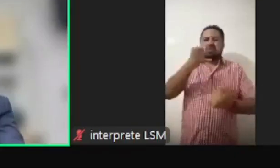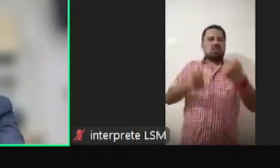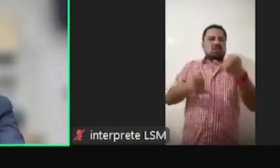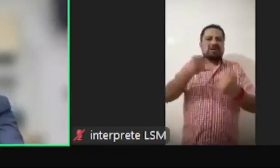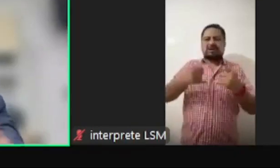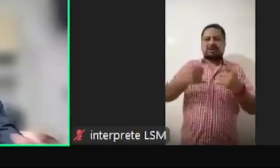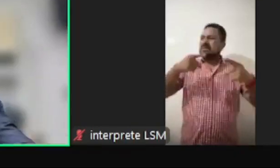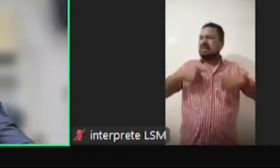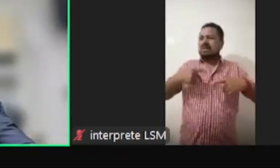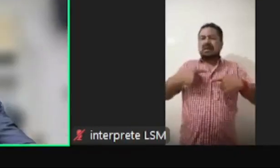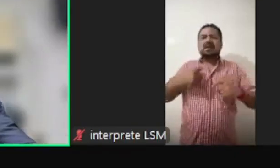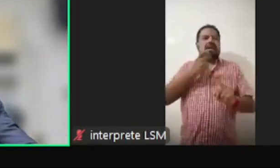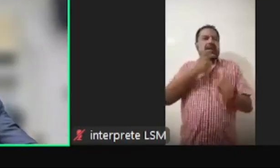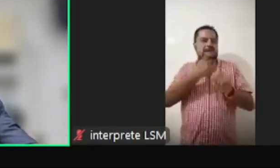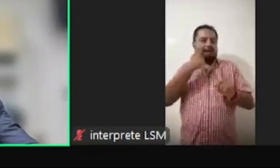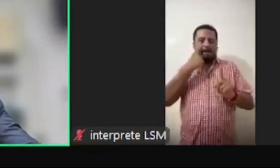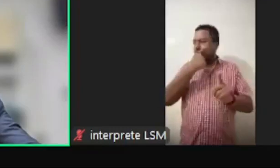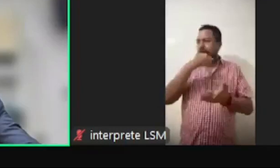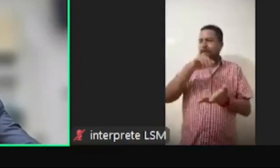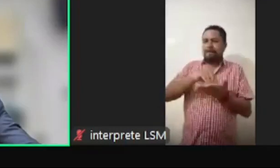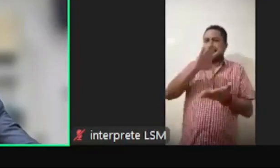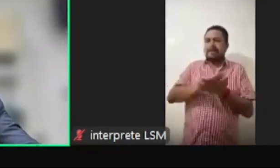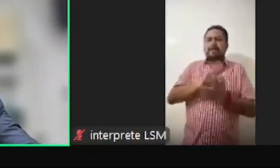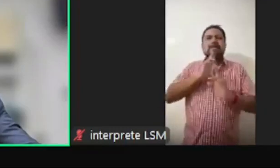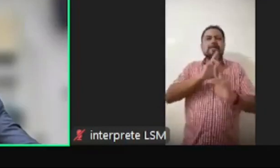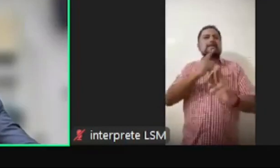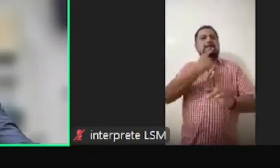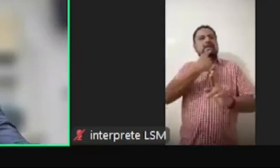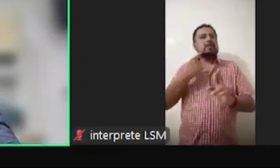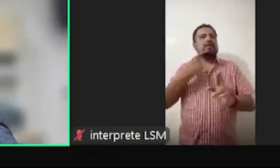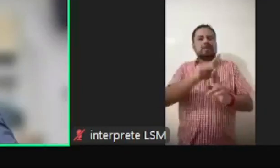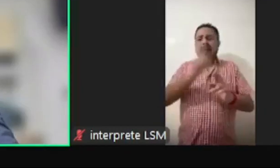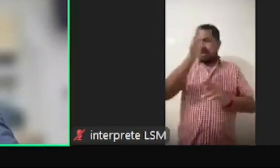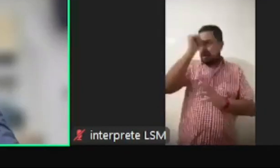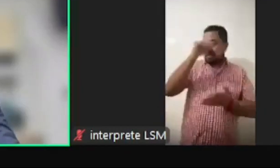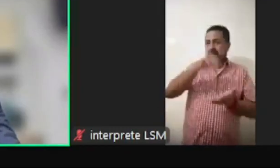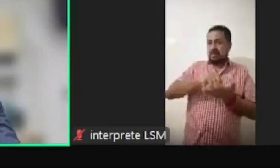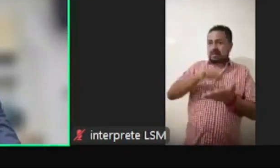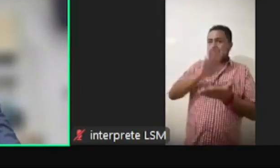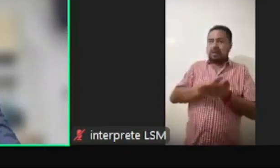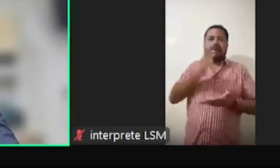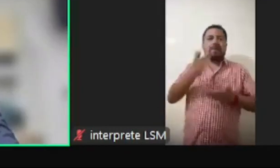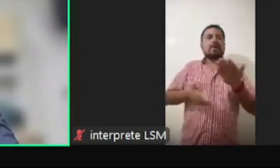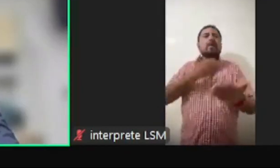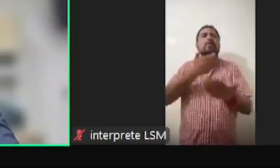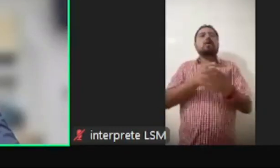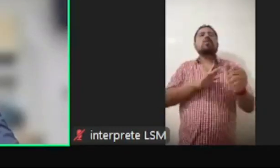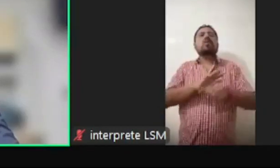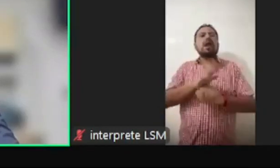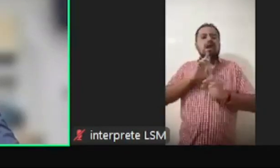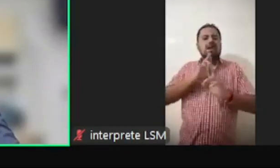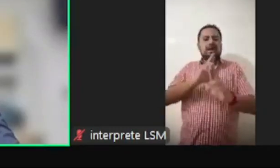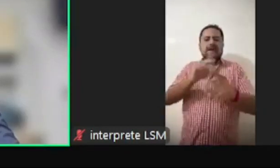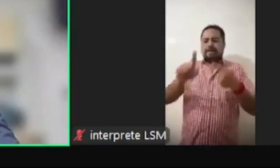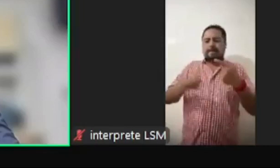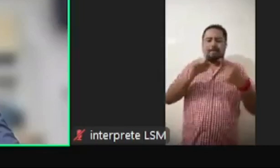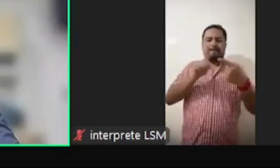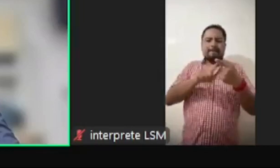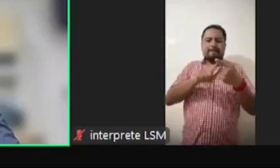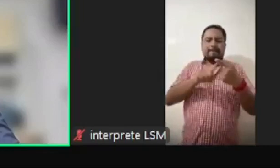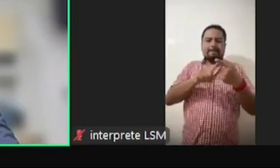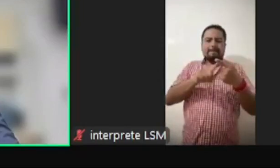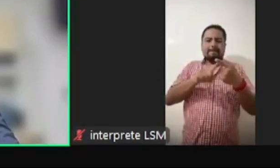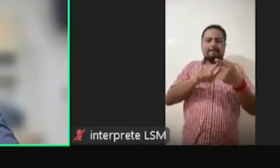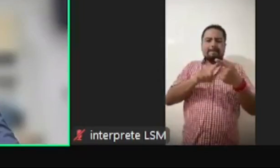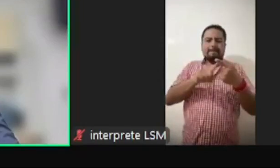lo conducente es confirmar la resolución impugnada. De conformidad con lo anterior, se proponen los siguientes puntos resolutivos. Primero, se confirma el acuerdo